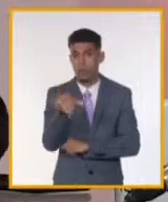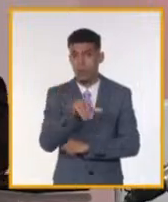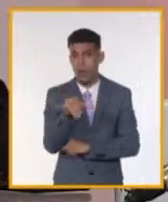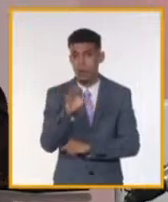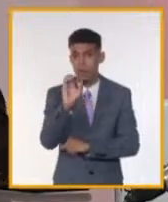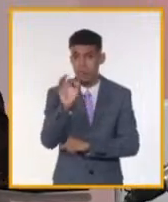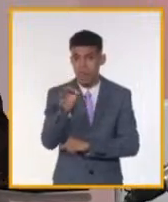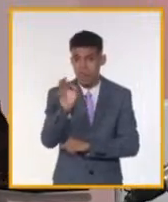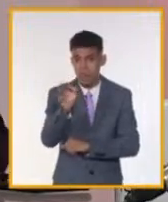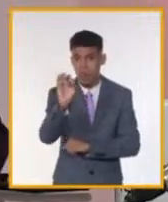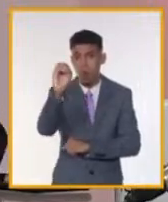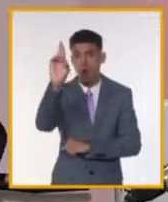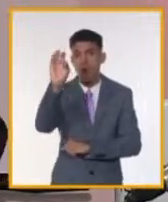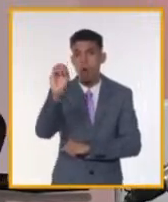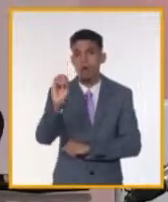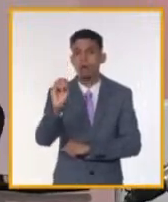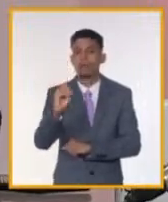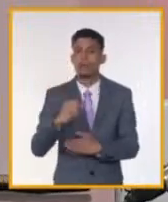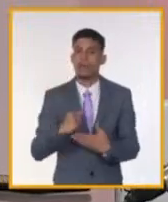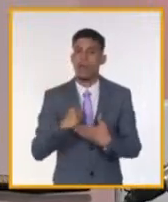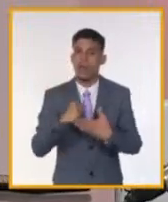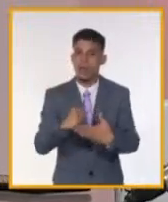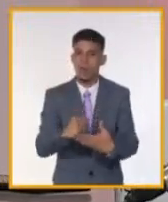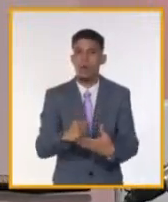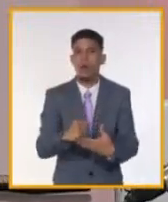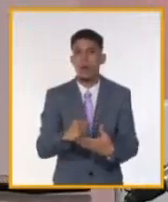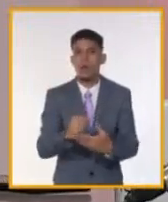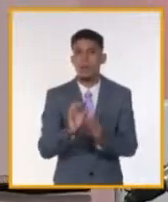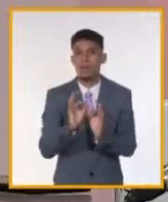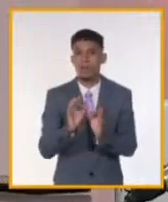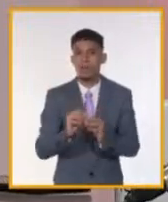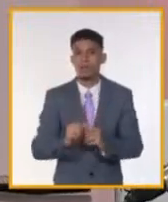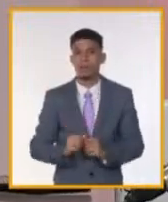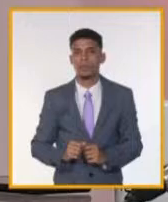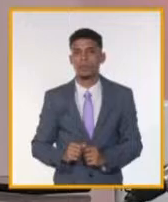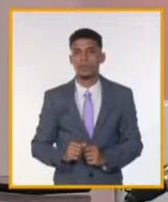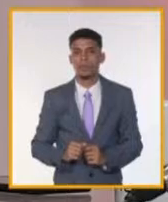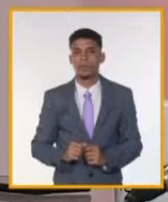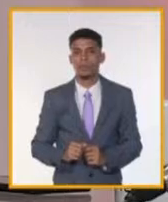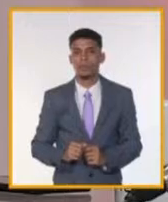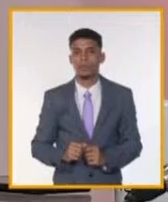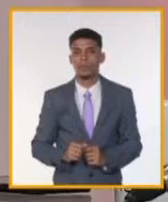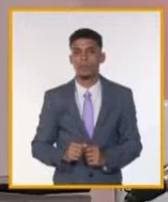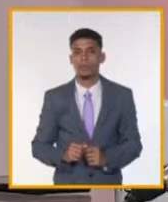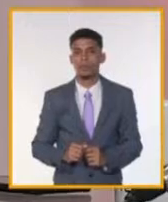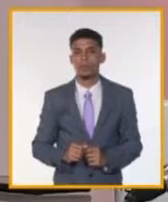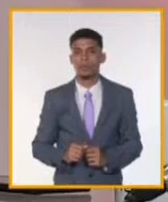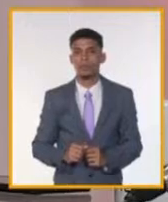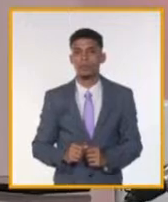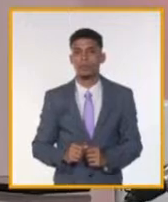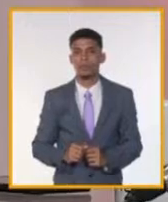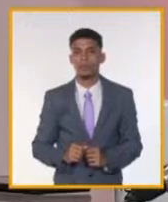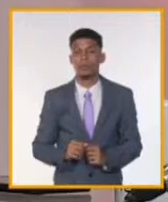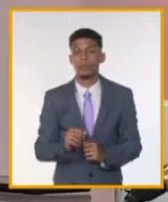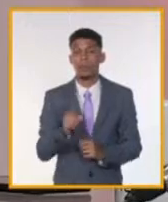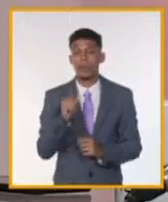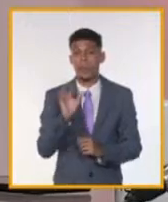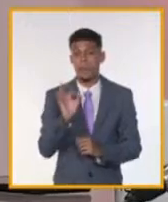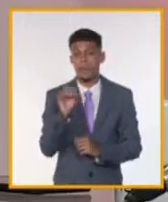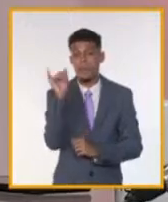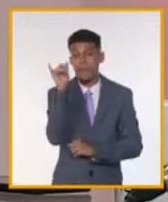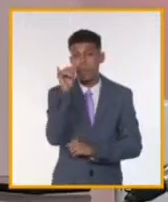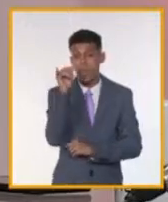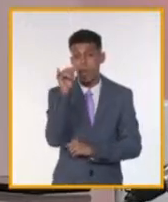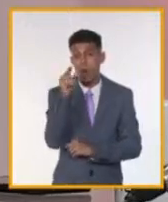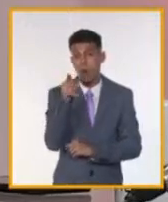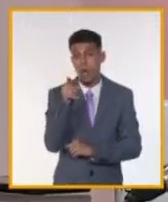ya no solo propicia que haya actividades como esta que veíamos, sino también, como se señalaba al principio del material, se ha tenido que enfrentar la